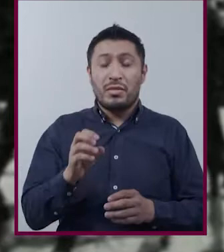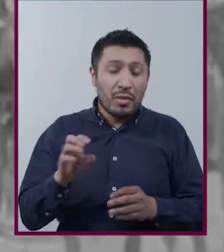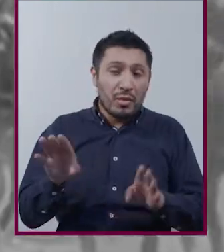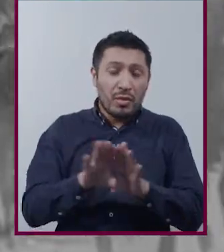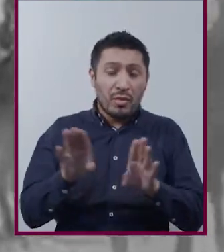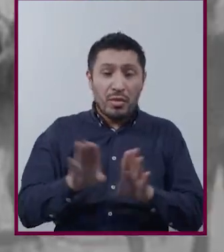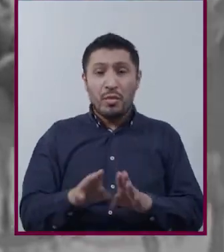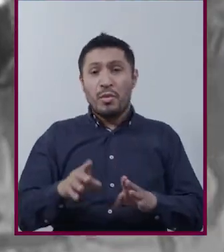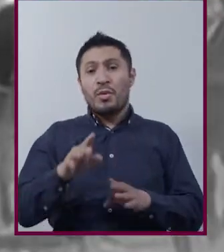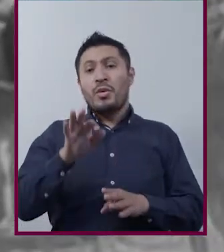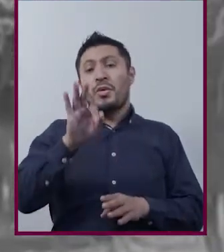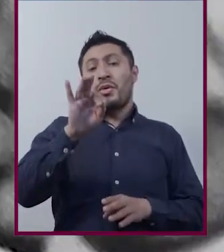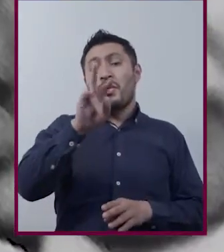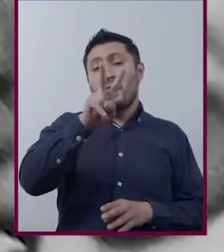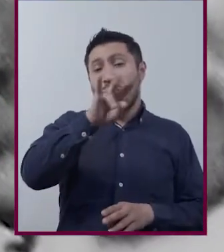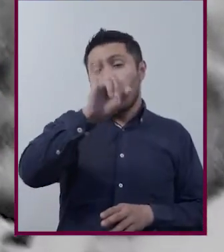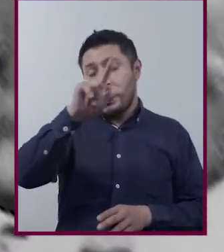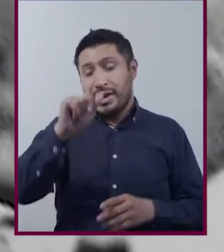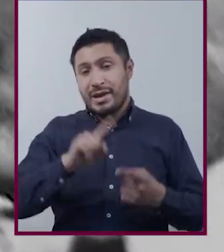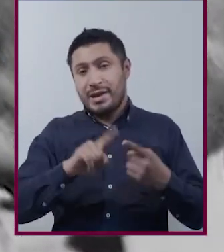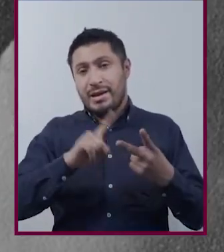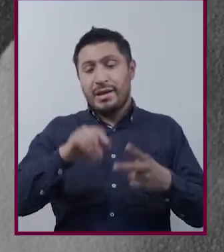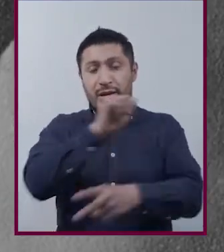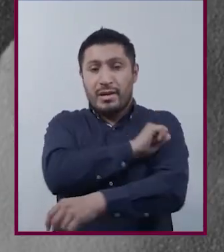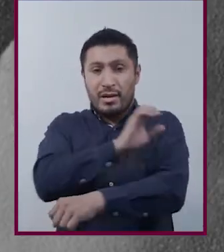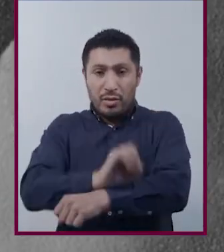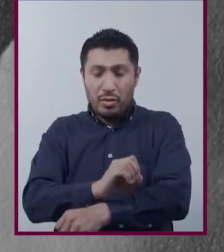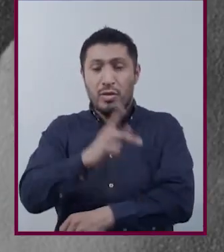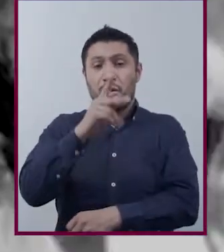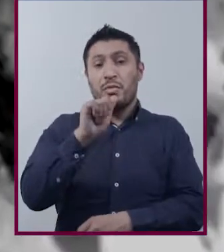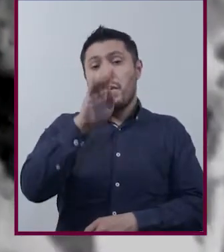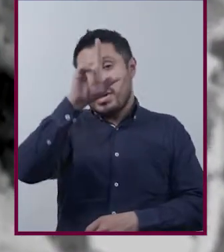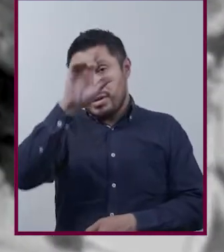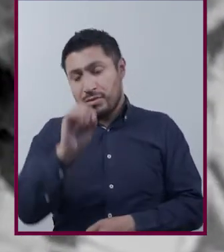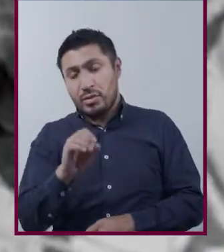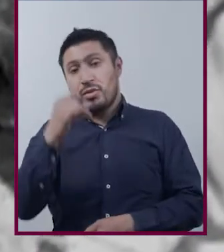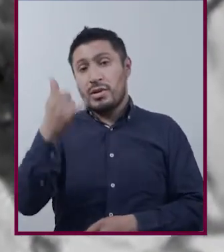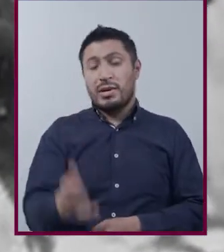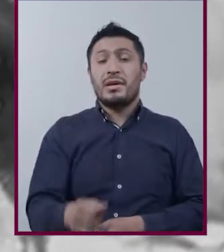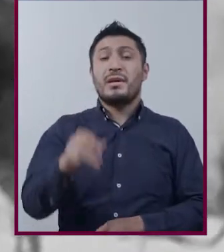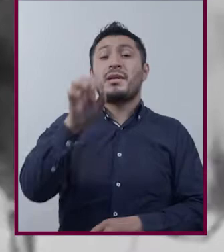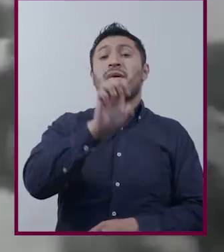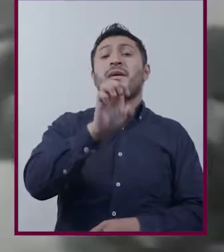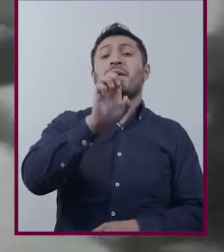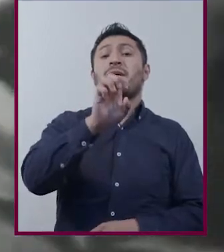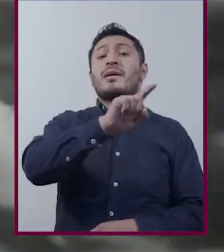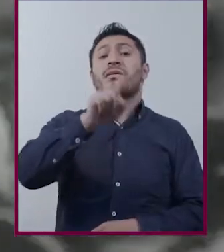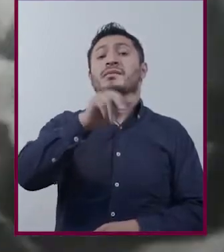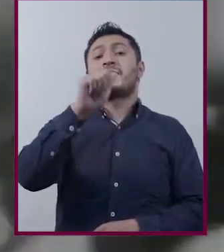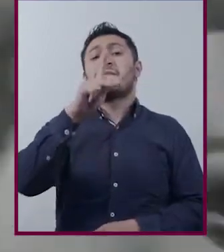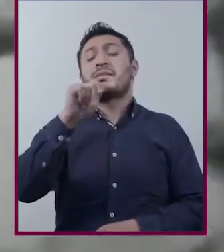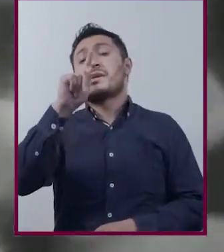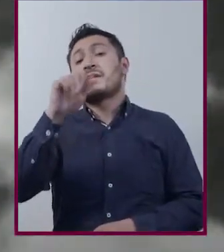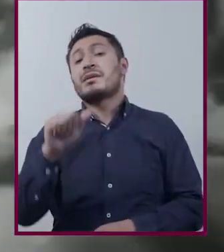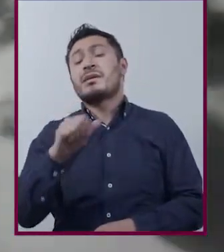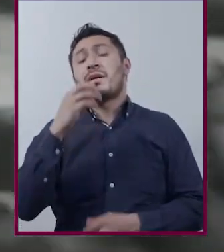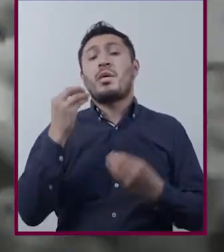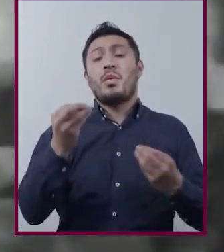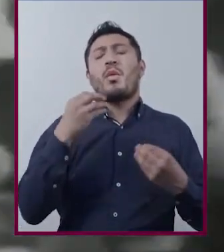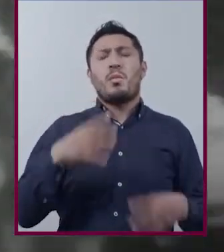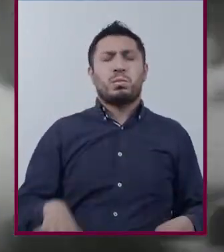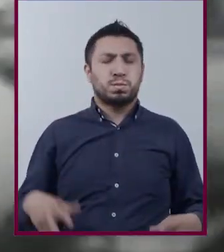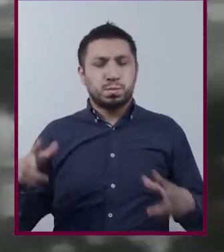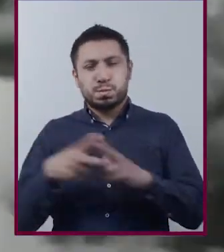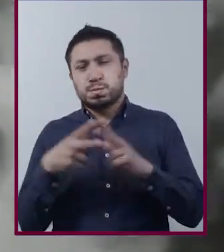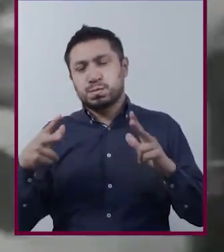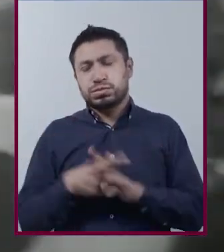como Francisco Villa, Álvaro Obregón, Pablo González y Emiliano Zapata. Luego de muchos enfrentamientos, en